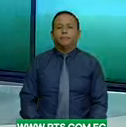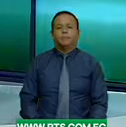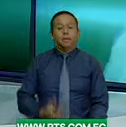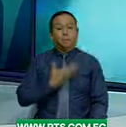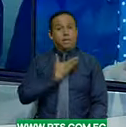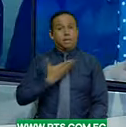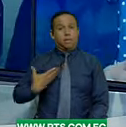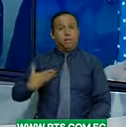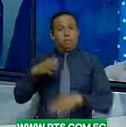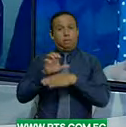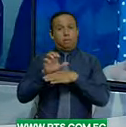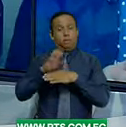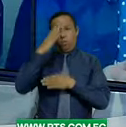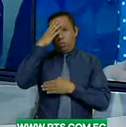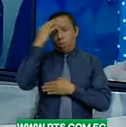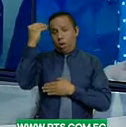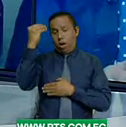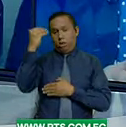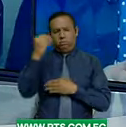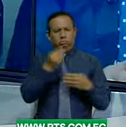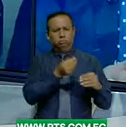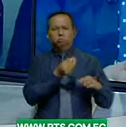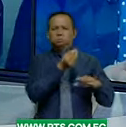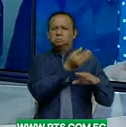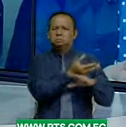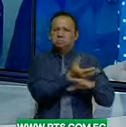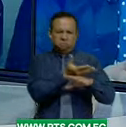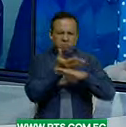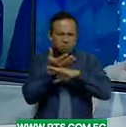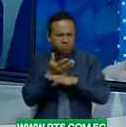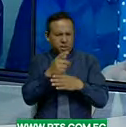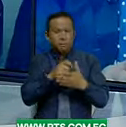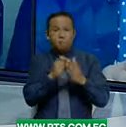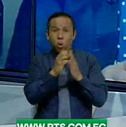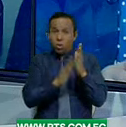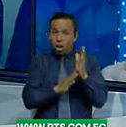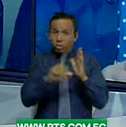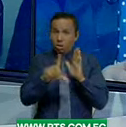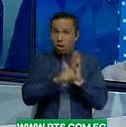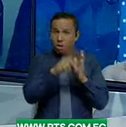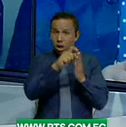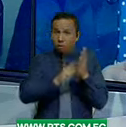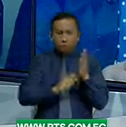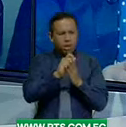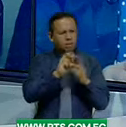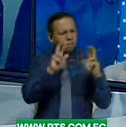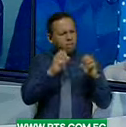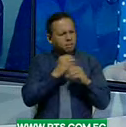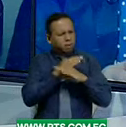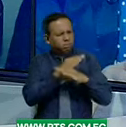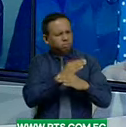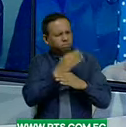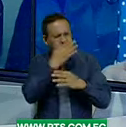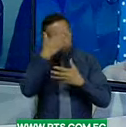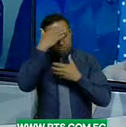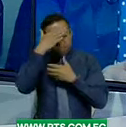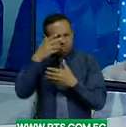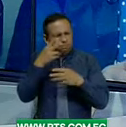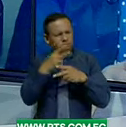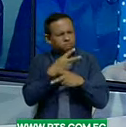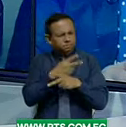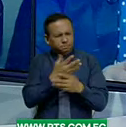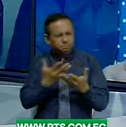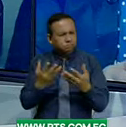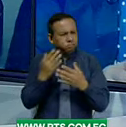De la República, Daniel Noboa, presentó un veto parcial al proyecto de ley para enfrentar el conflicto armado interno en Ecuador, que fue aprobado por la